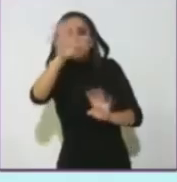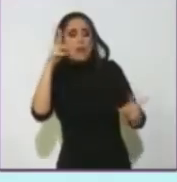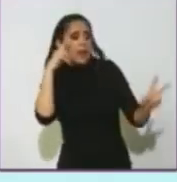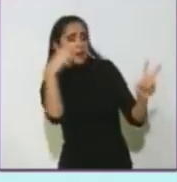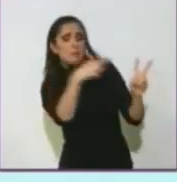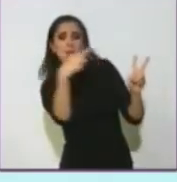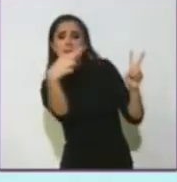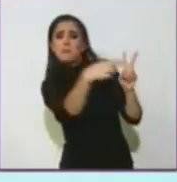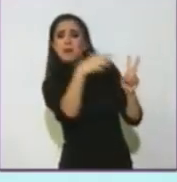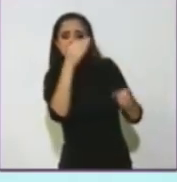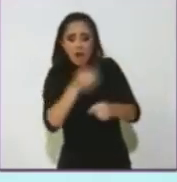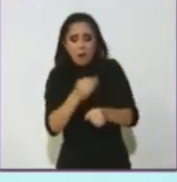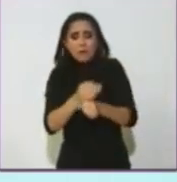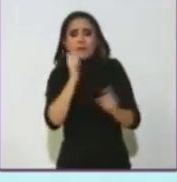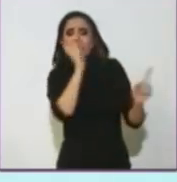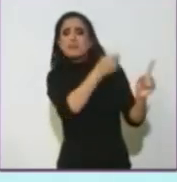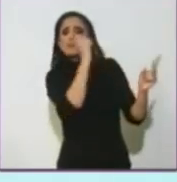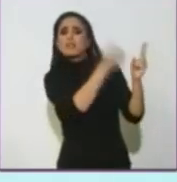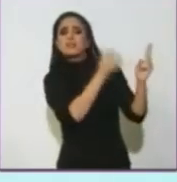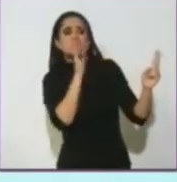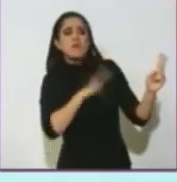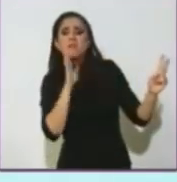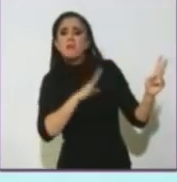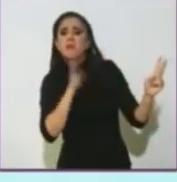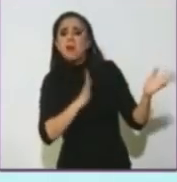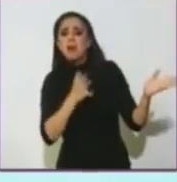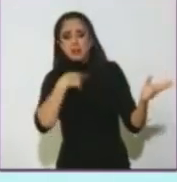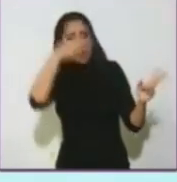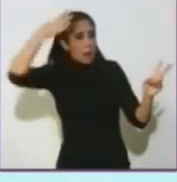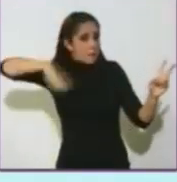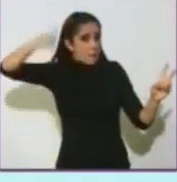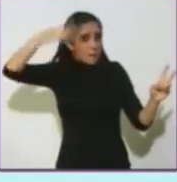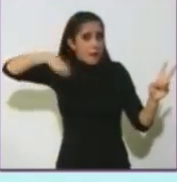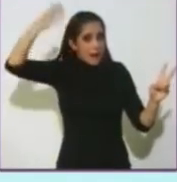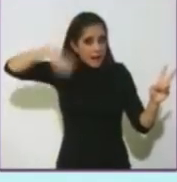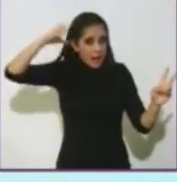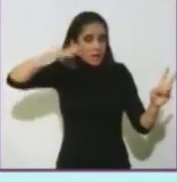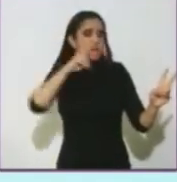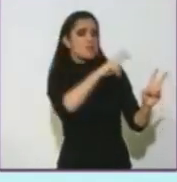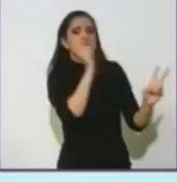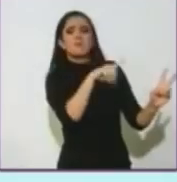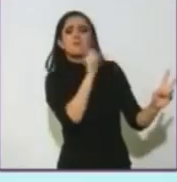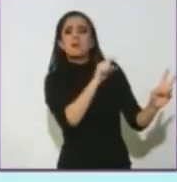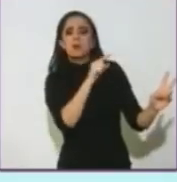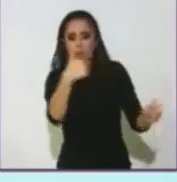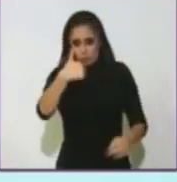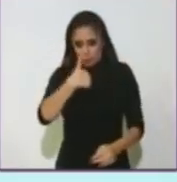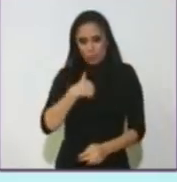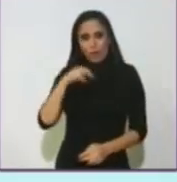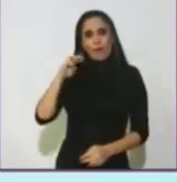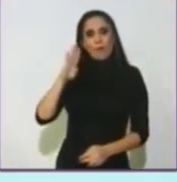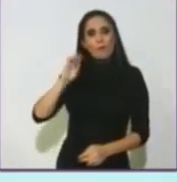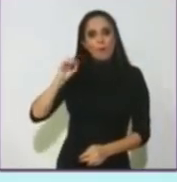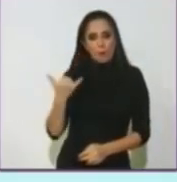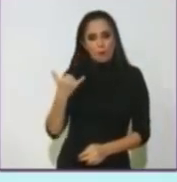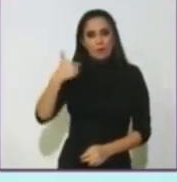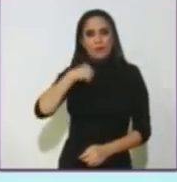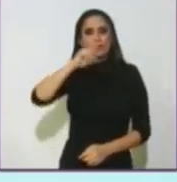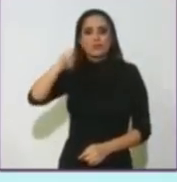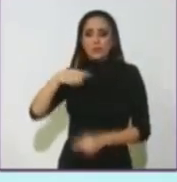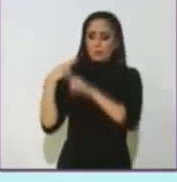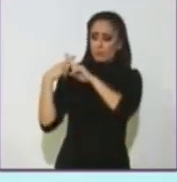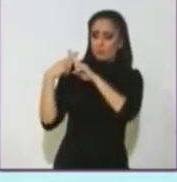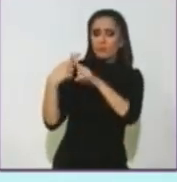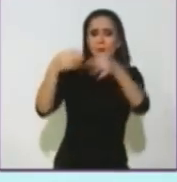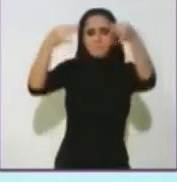de esta ciudad a claudia alejandra ya las conocemos muy bien pero está mariana voy que soy una persona honesta y con una trayectoria